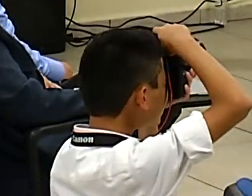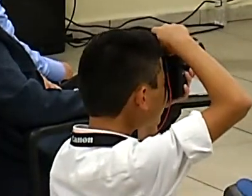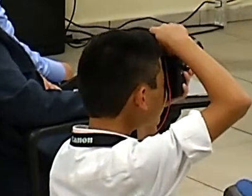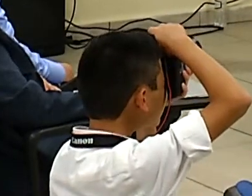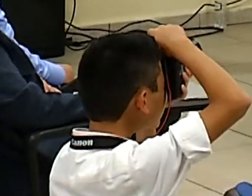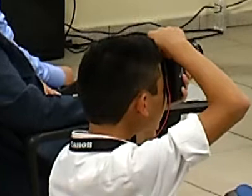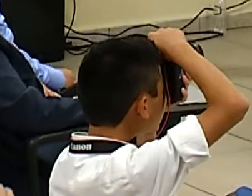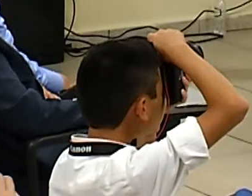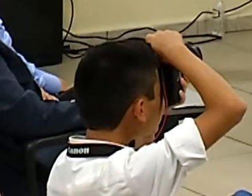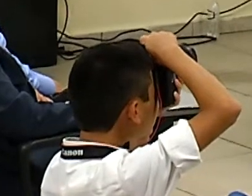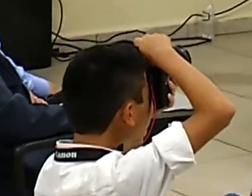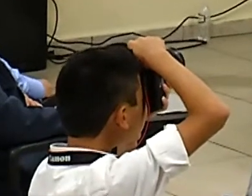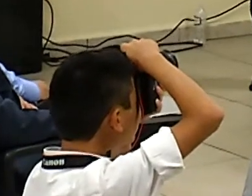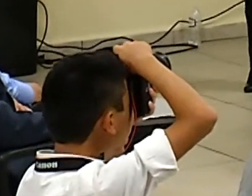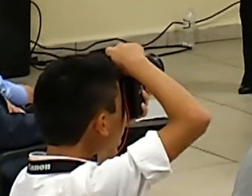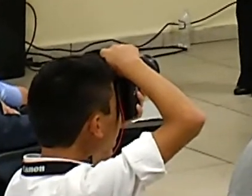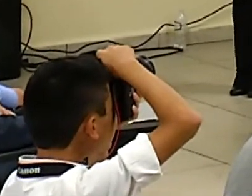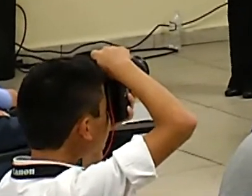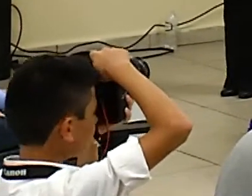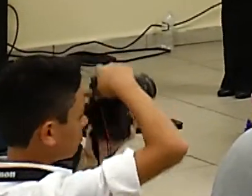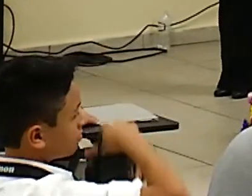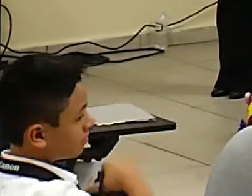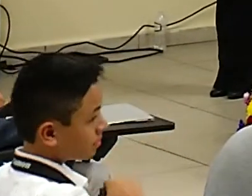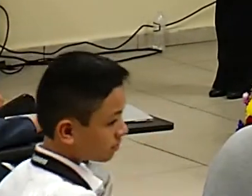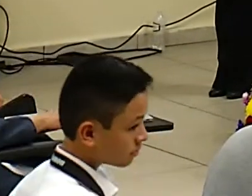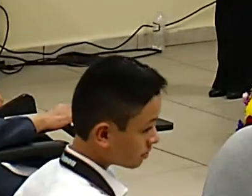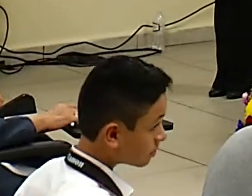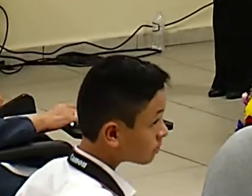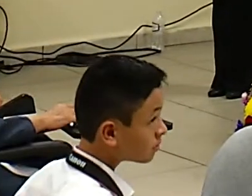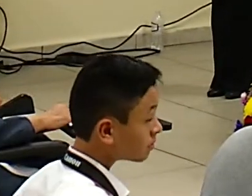tan interesantes que han demostrado esta tarde.